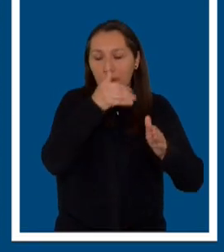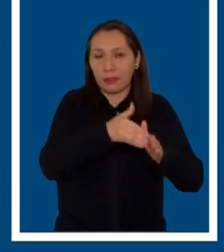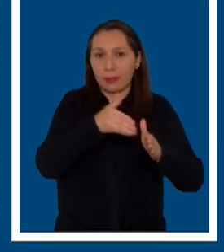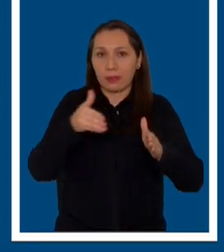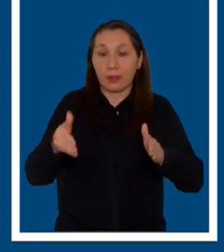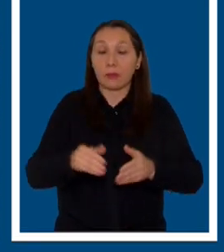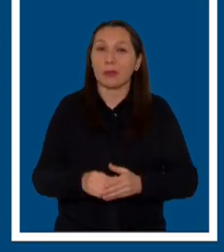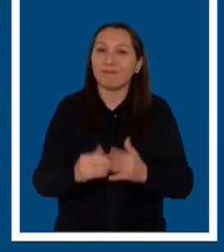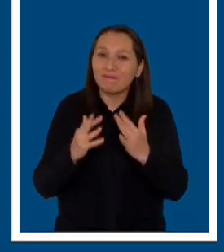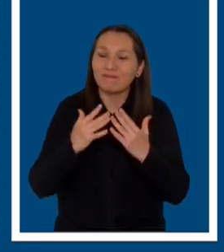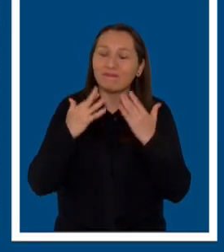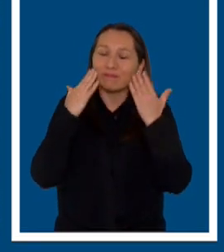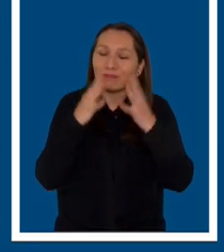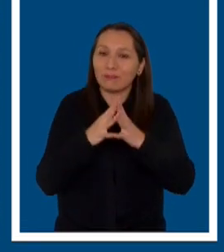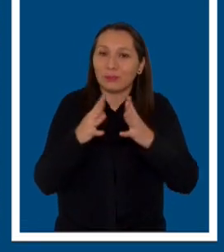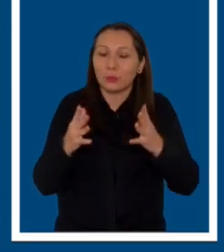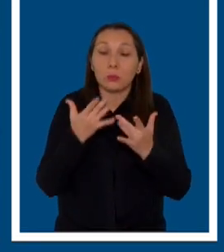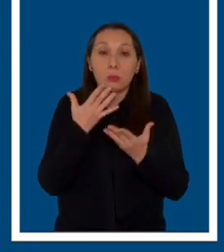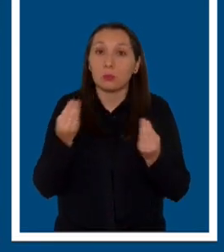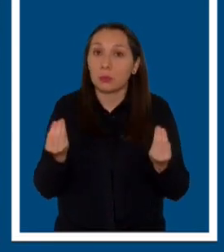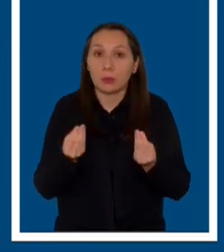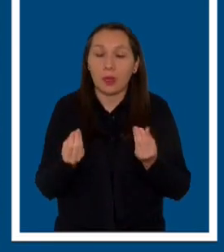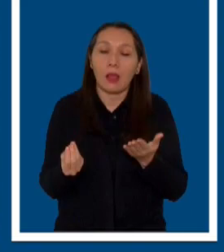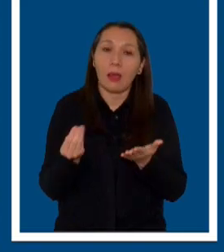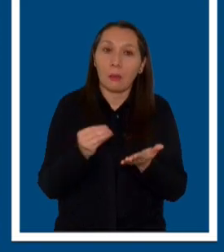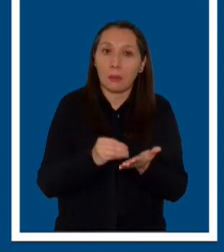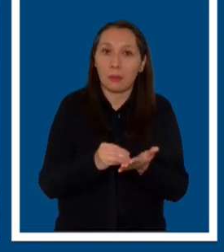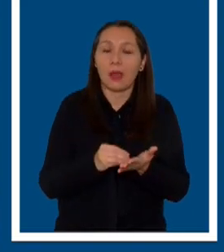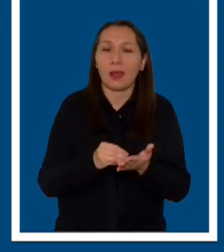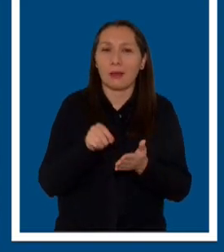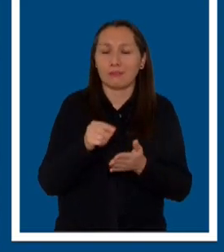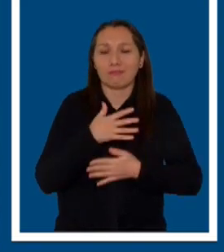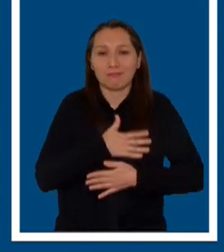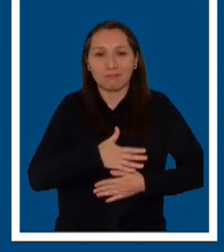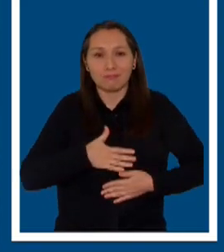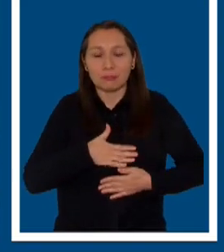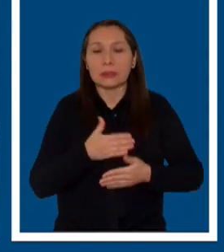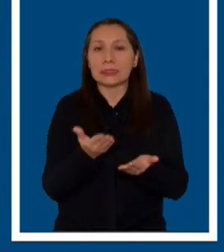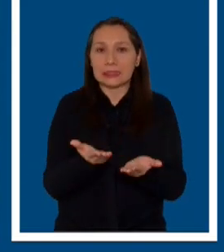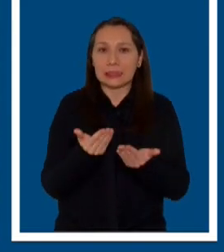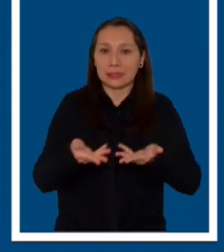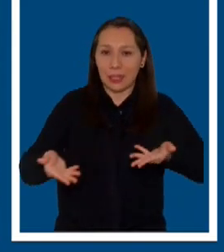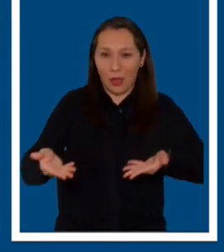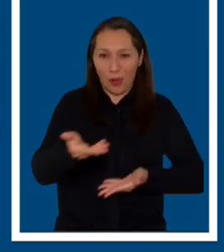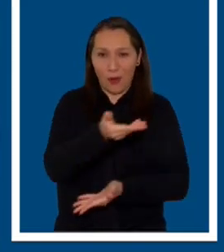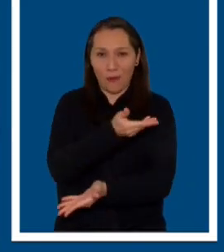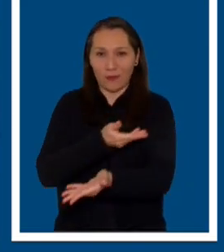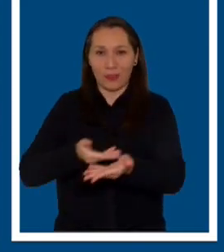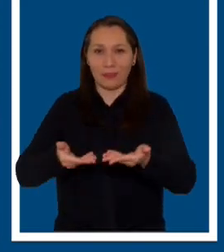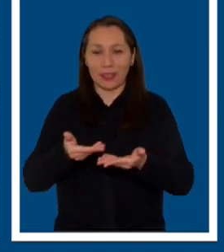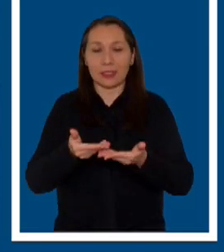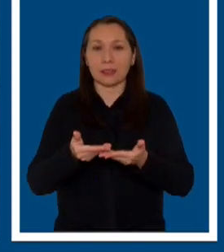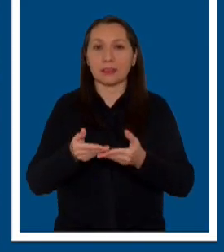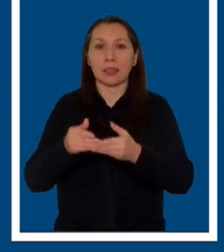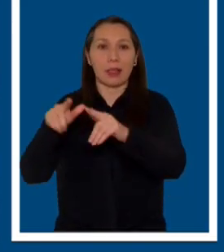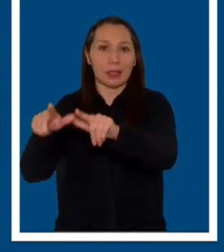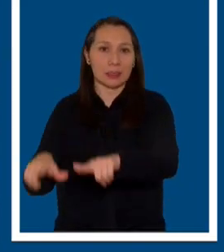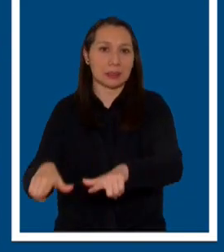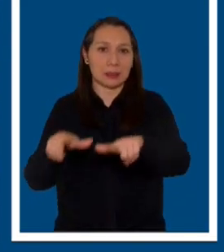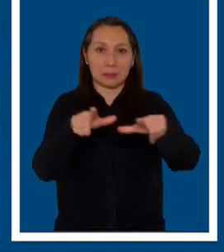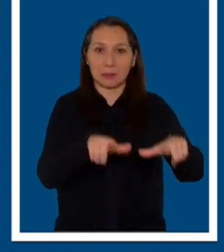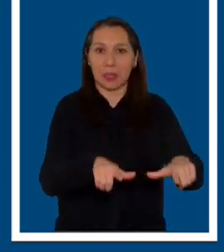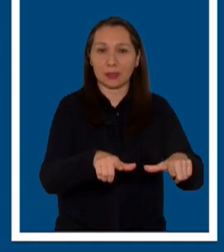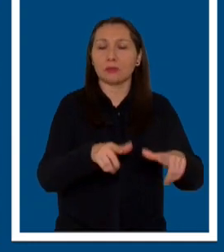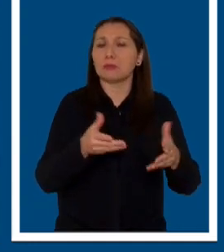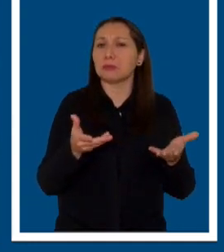nos alegra muchísimo Porque además Es una muy grata y necesaria convivencia entre los espacios